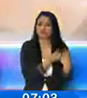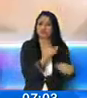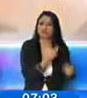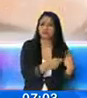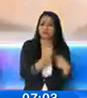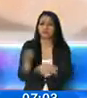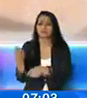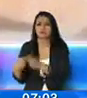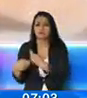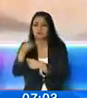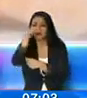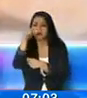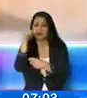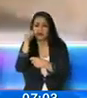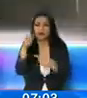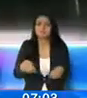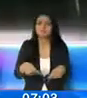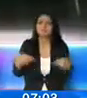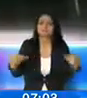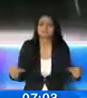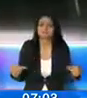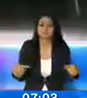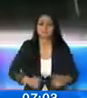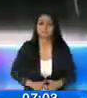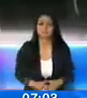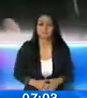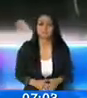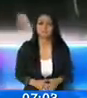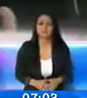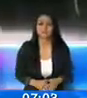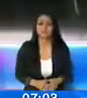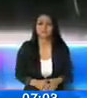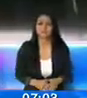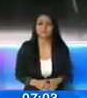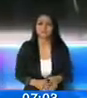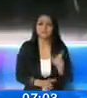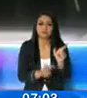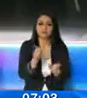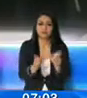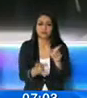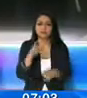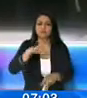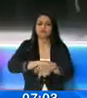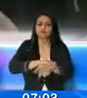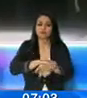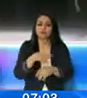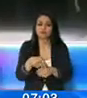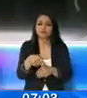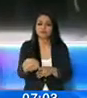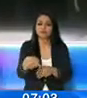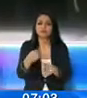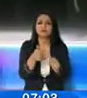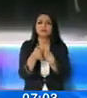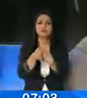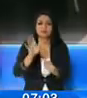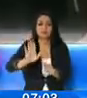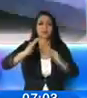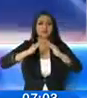delincuenciales dedicadas al microtráfico. Las detenciones se realizan más o menos a unos 50 metros en el domicilio